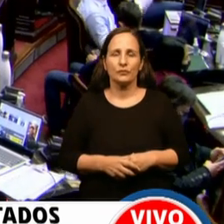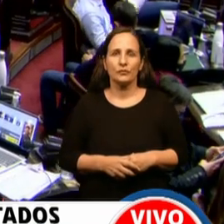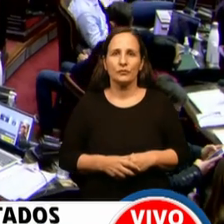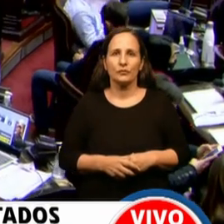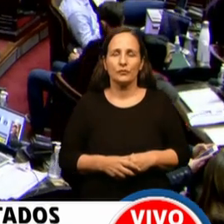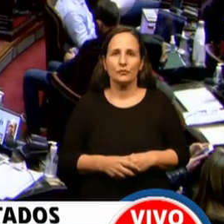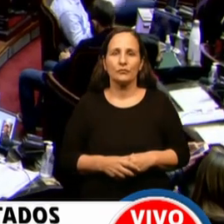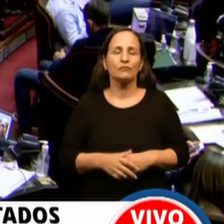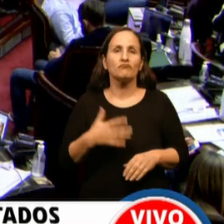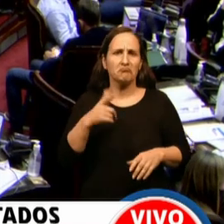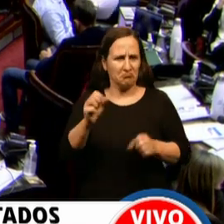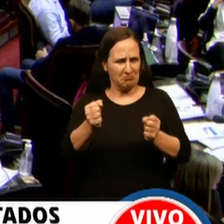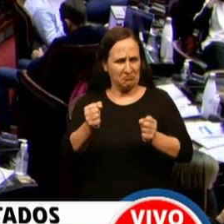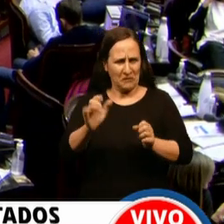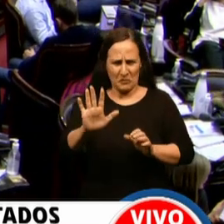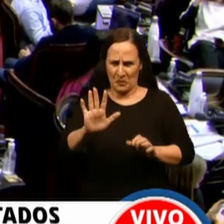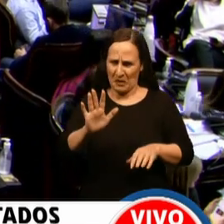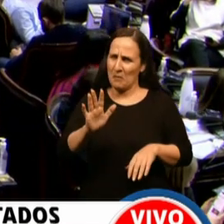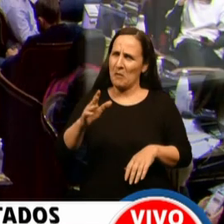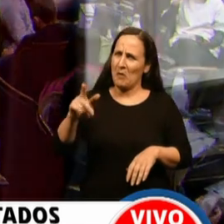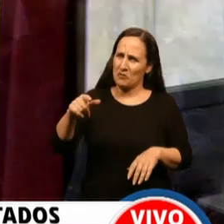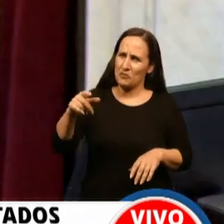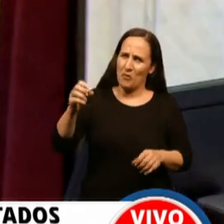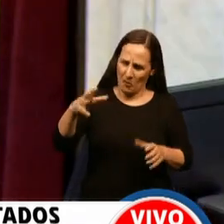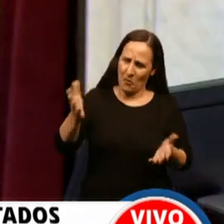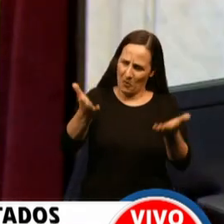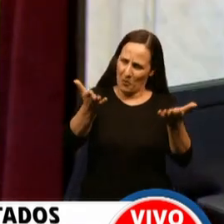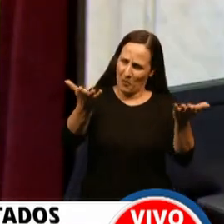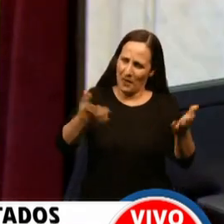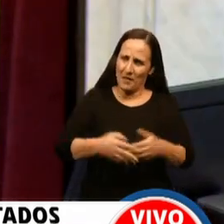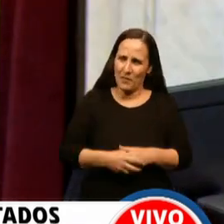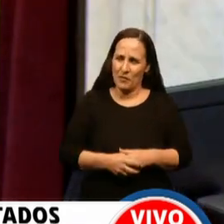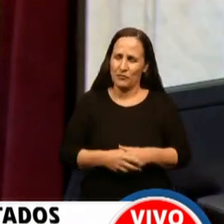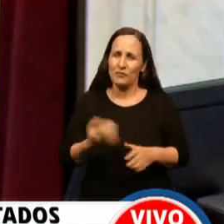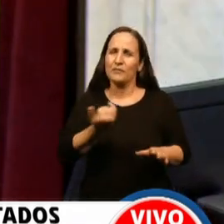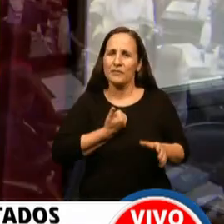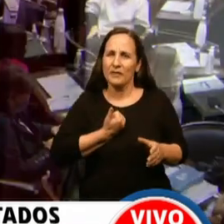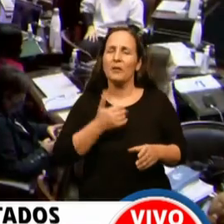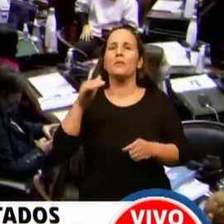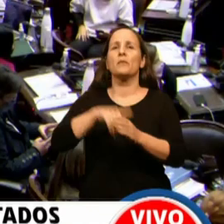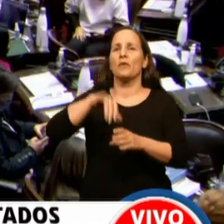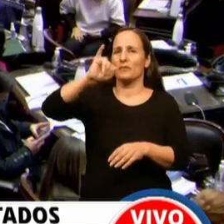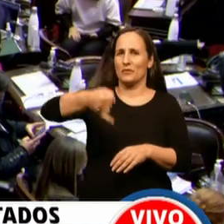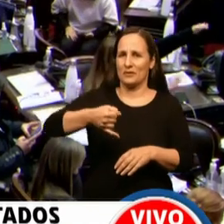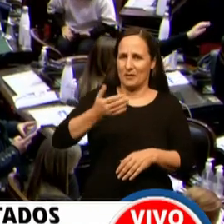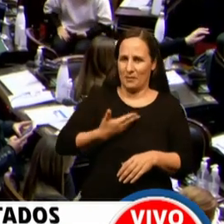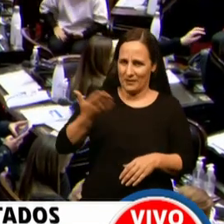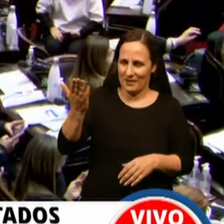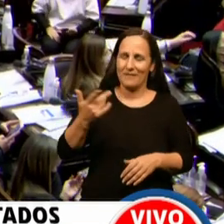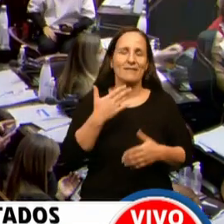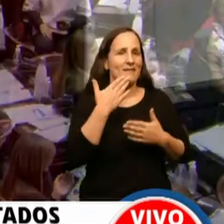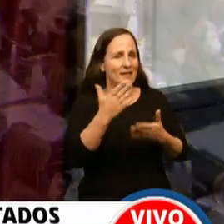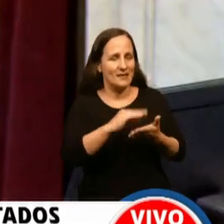no se ponga nerviosa tiene luz es indicativo del voto gracias diputada